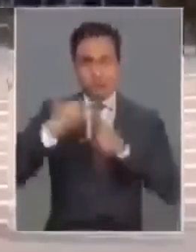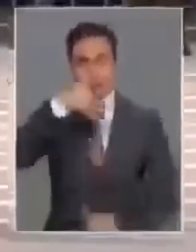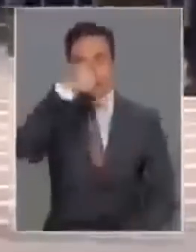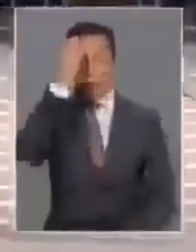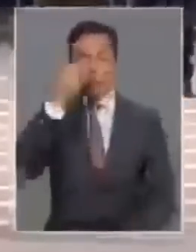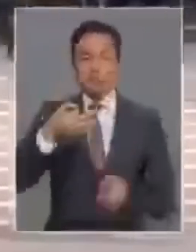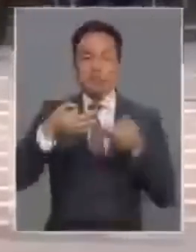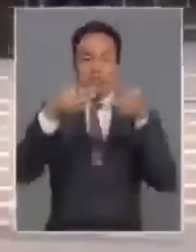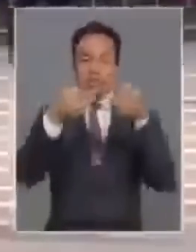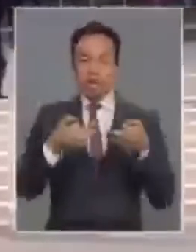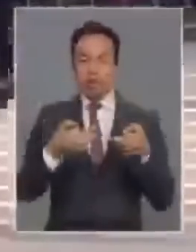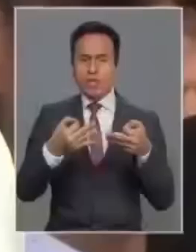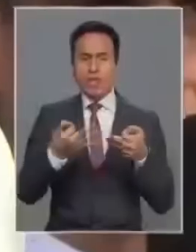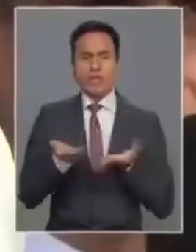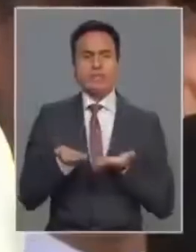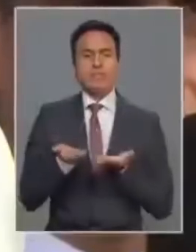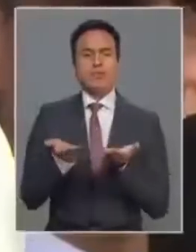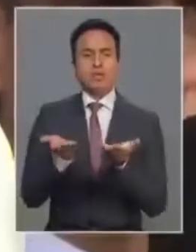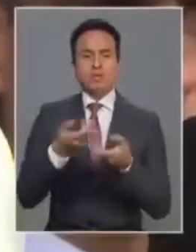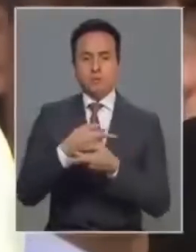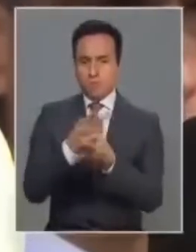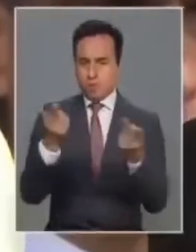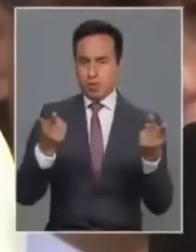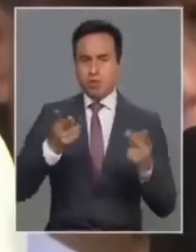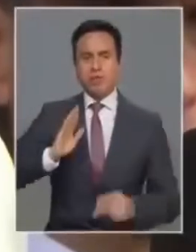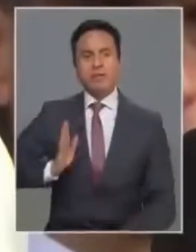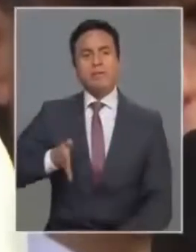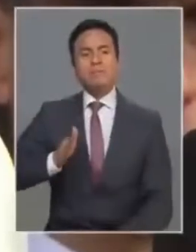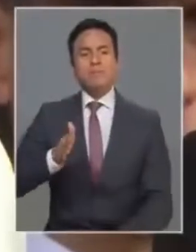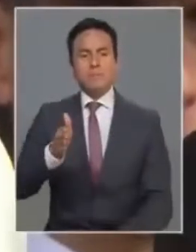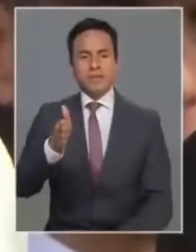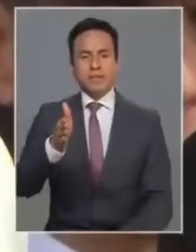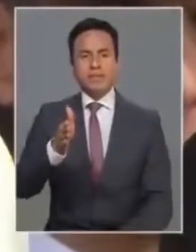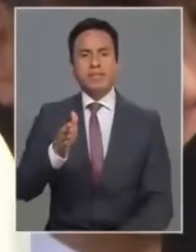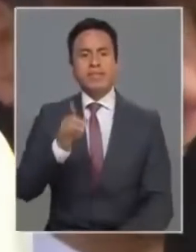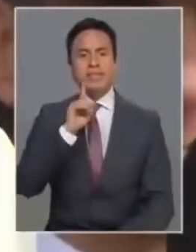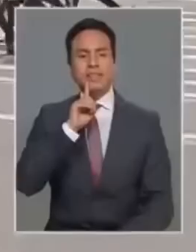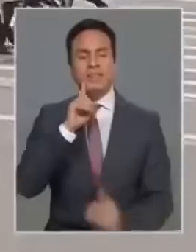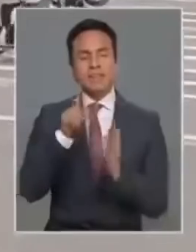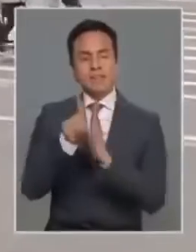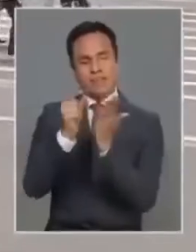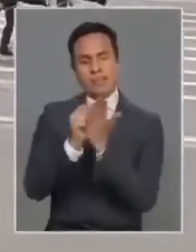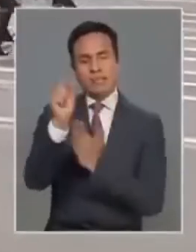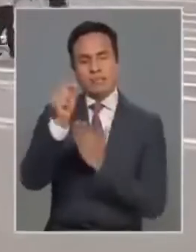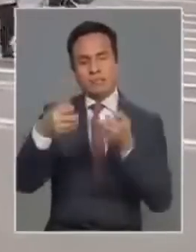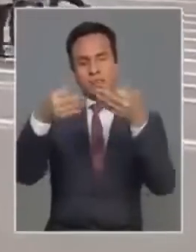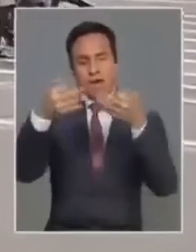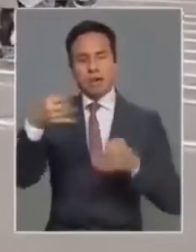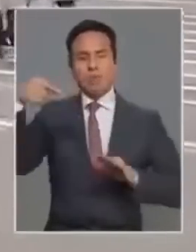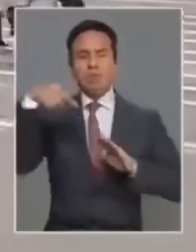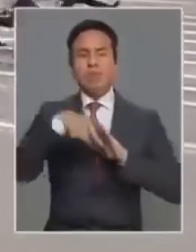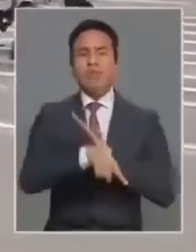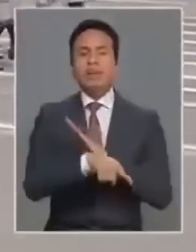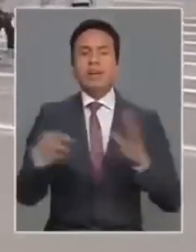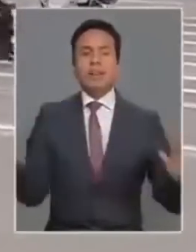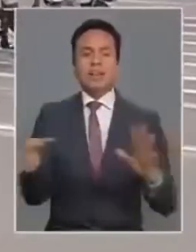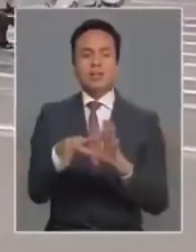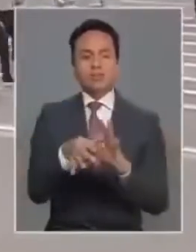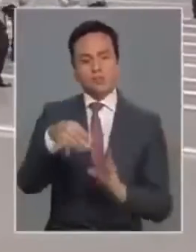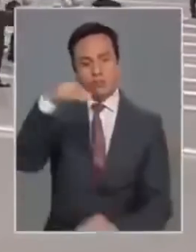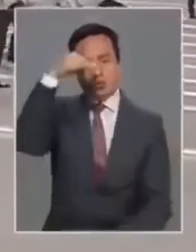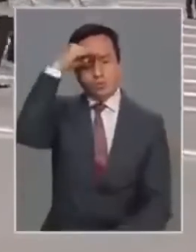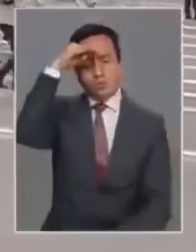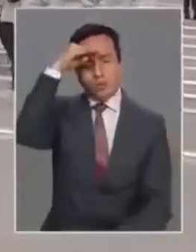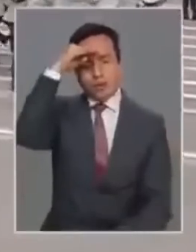de la seguridad y servidores públicos permanentes con una legitimidad que profundice los lazos de